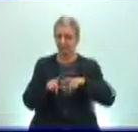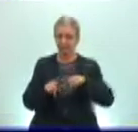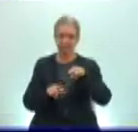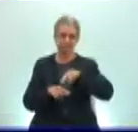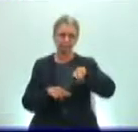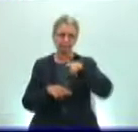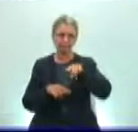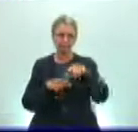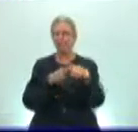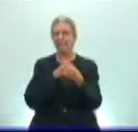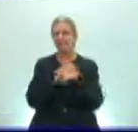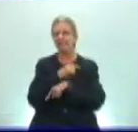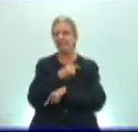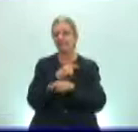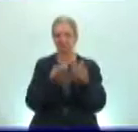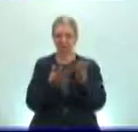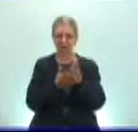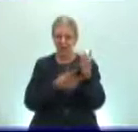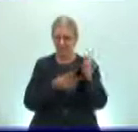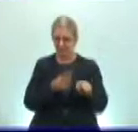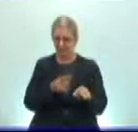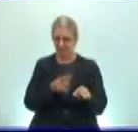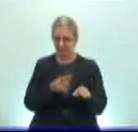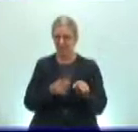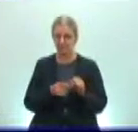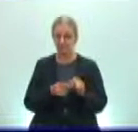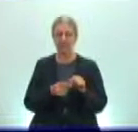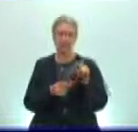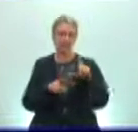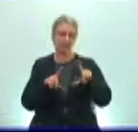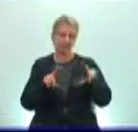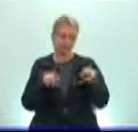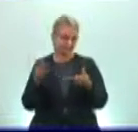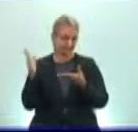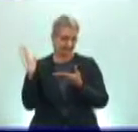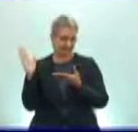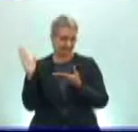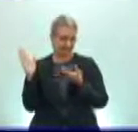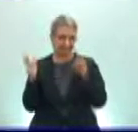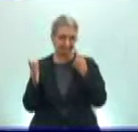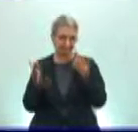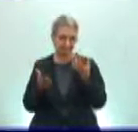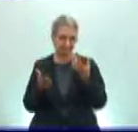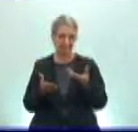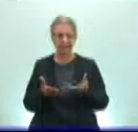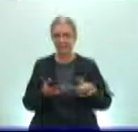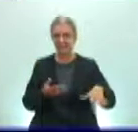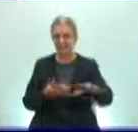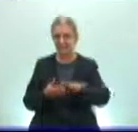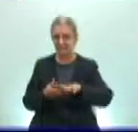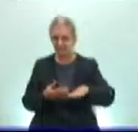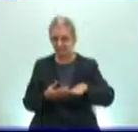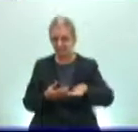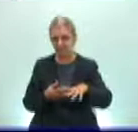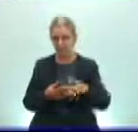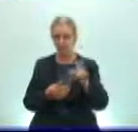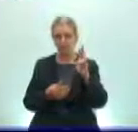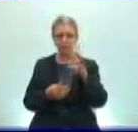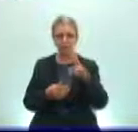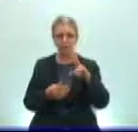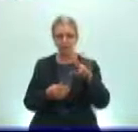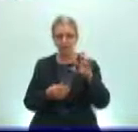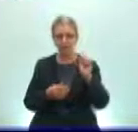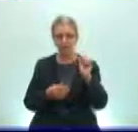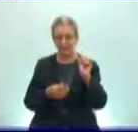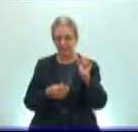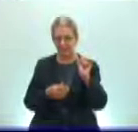profundizar en la clase de hoy? Bueno, precisamente en pantalla ustedes lo pueden observar. En primer lugar, la situación de la URSS